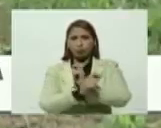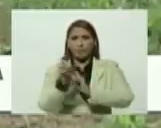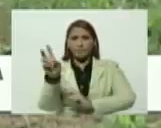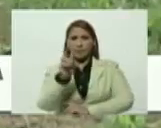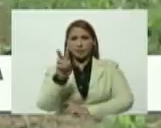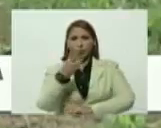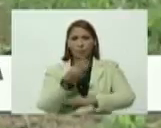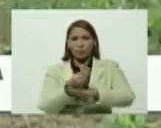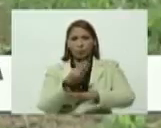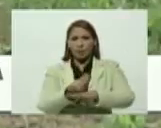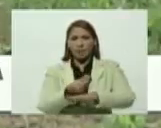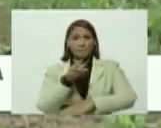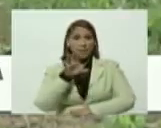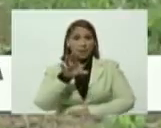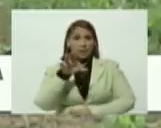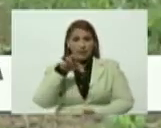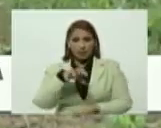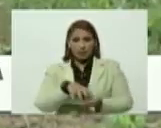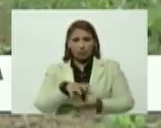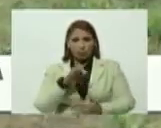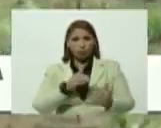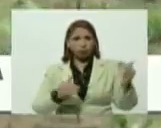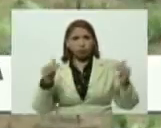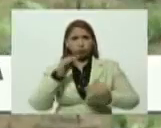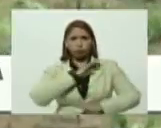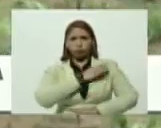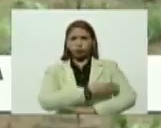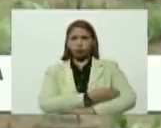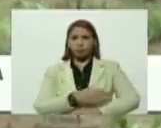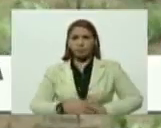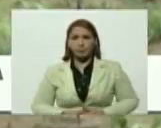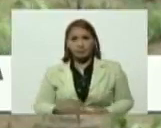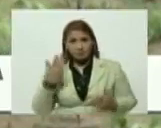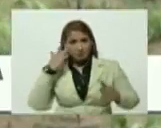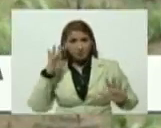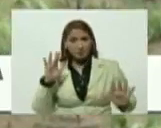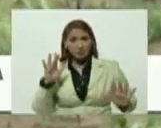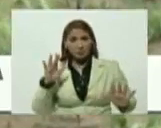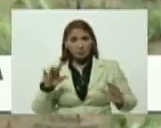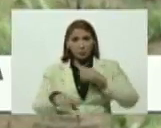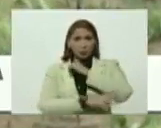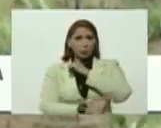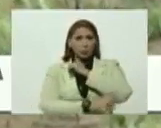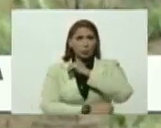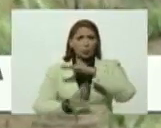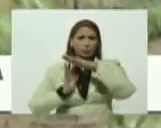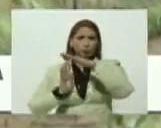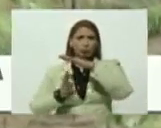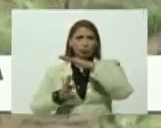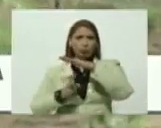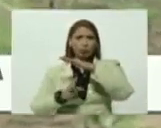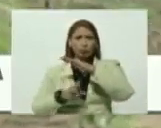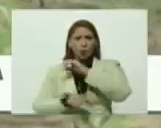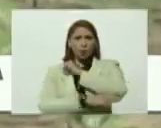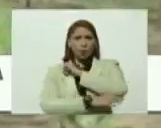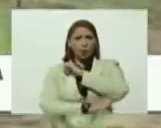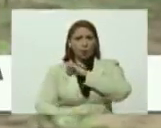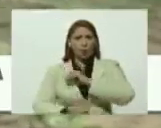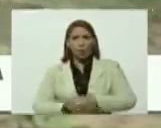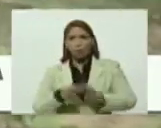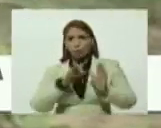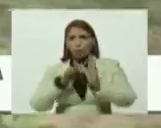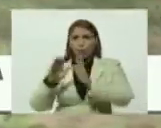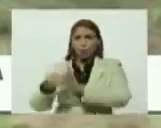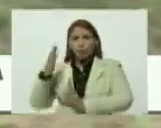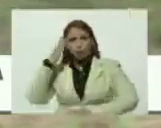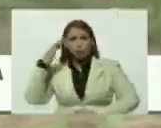a Monagas en un país y un estado potencia. Pretendieron, a través de la estafa migratoria, robarle los sueños y la esperanza a la